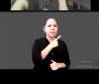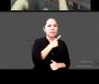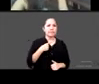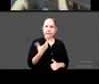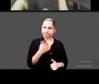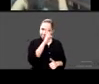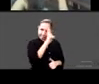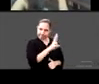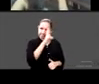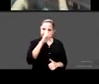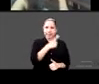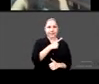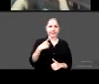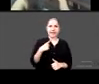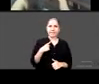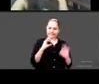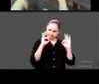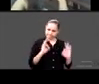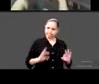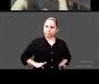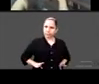ciudadanía. Necesitamos